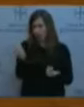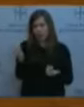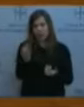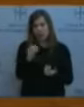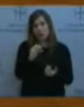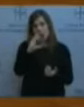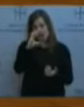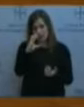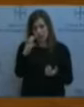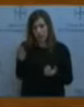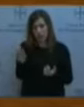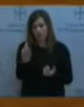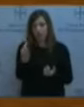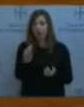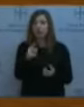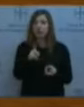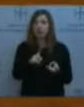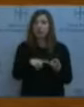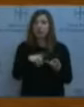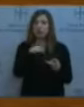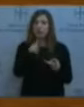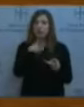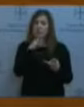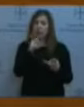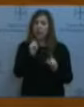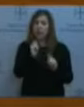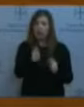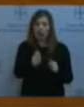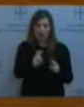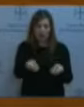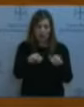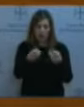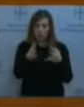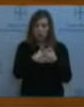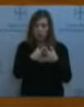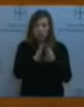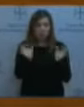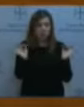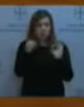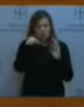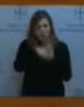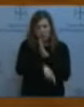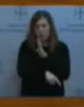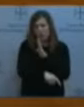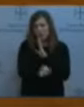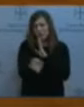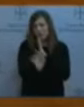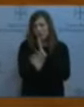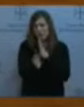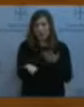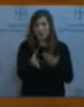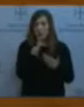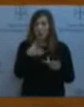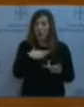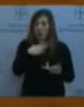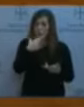mucho mayor, y porque no aporta ninguna reforma estructural en profundidad que